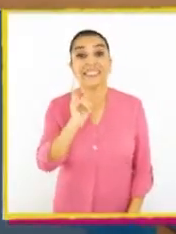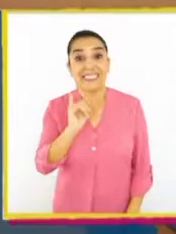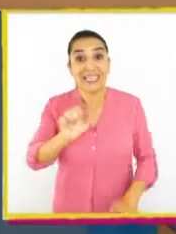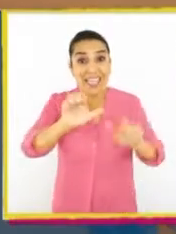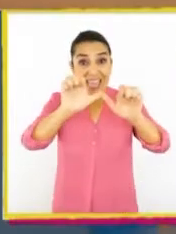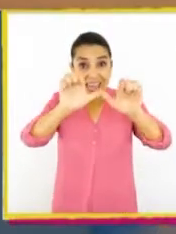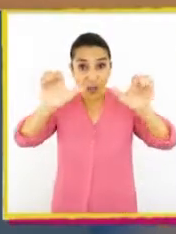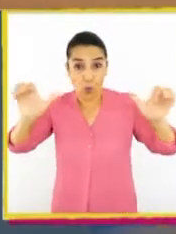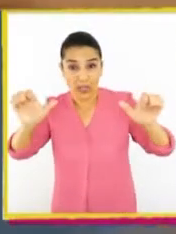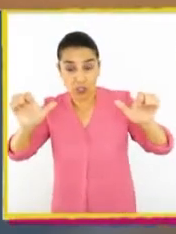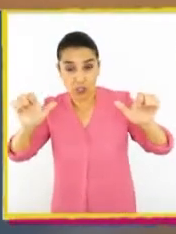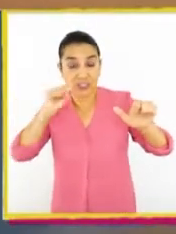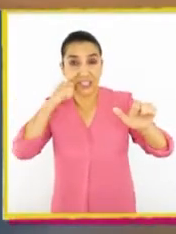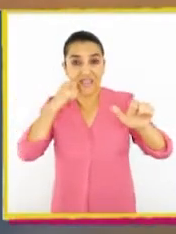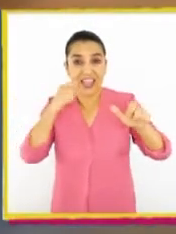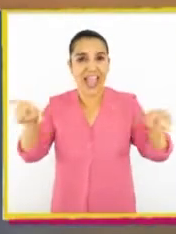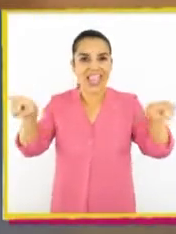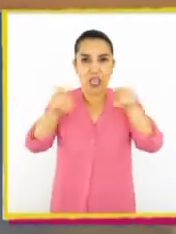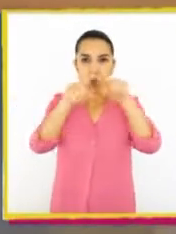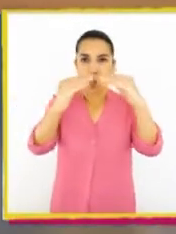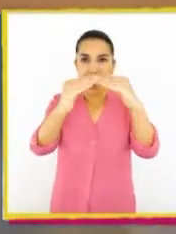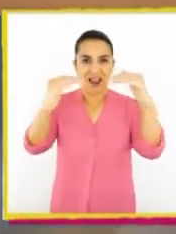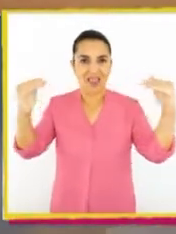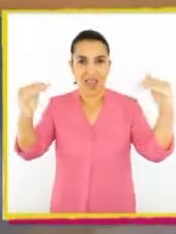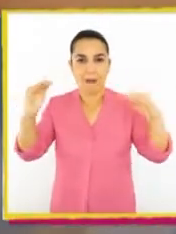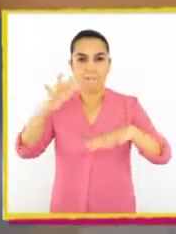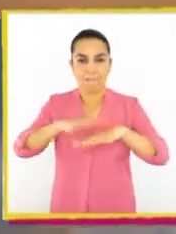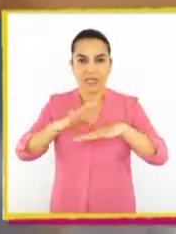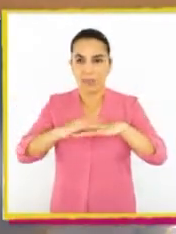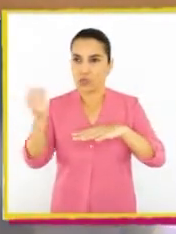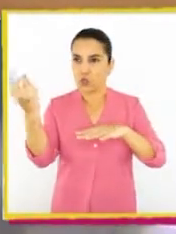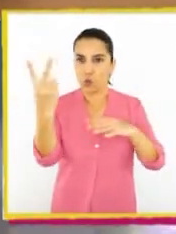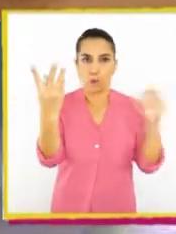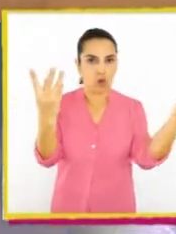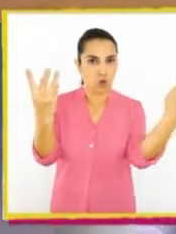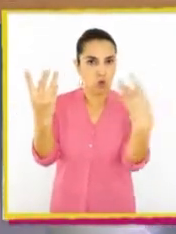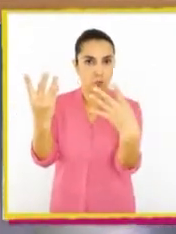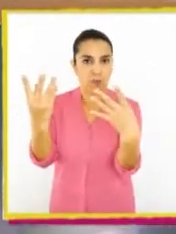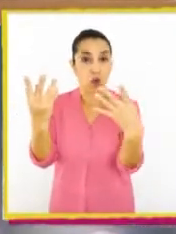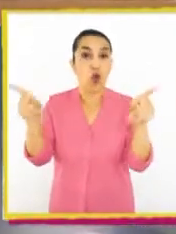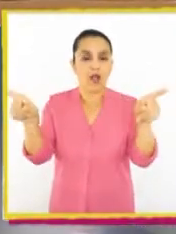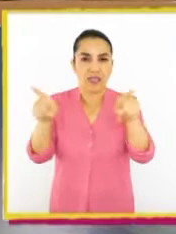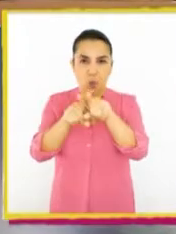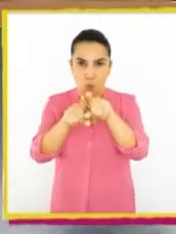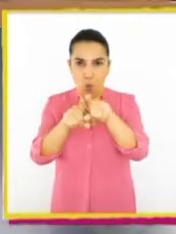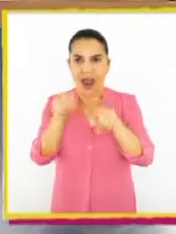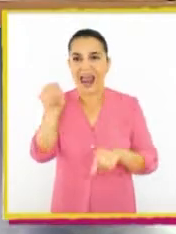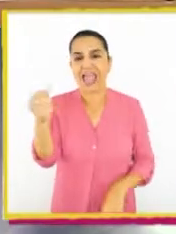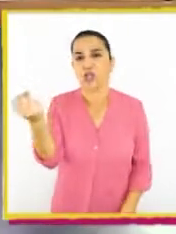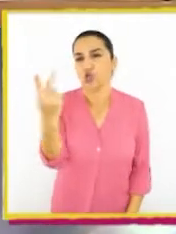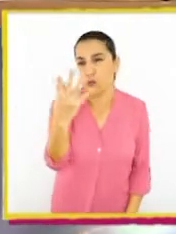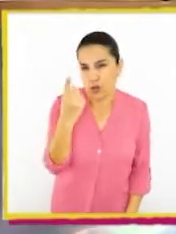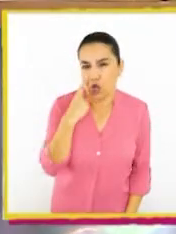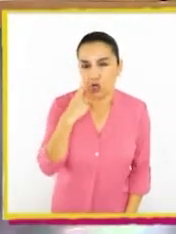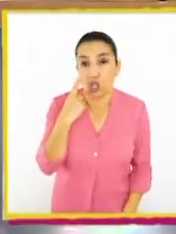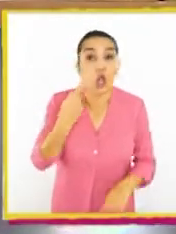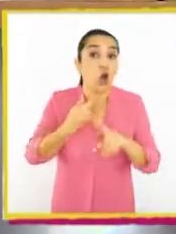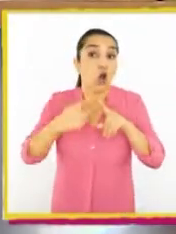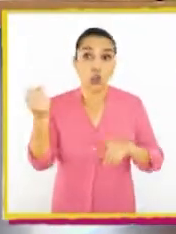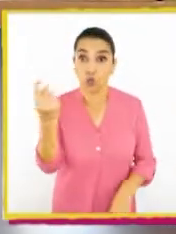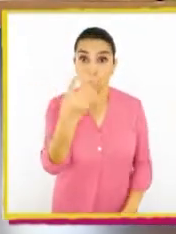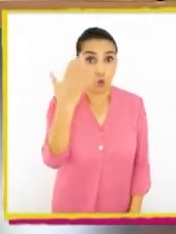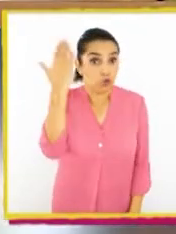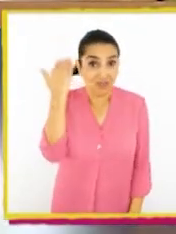¡Excelente! Las ecuaciones, las cuales son una igualdad matemática entre dos expresiones algebraicas, en las cuales aparecen valores